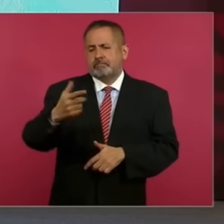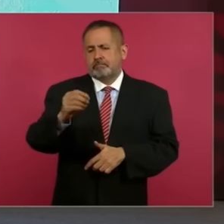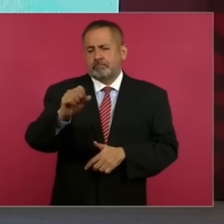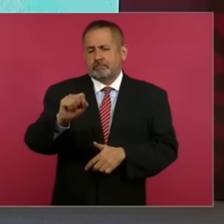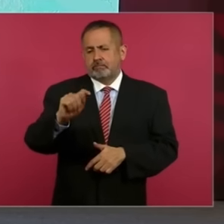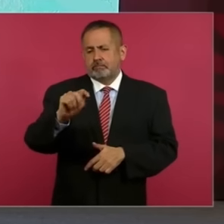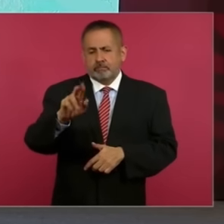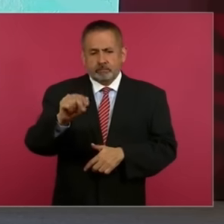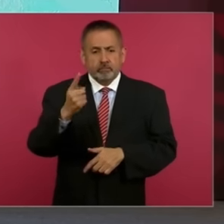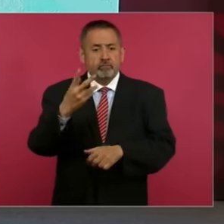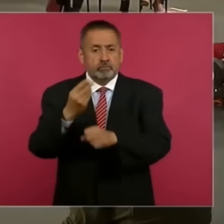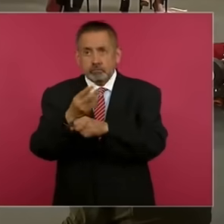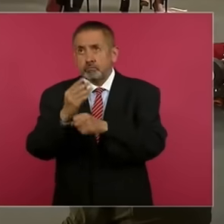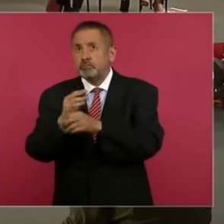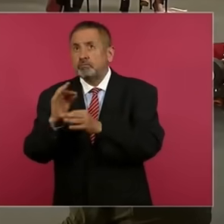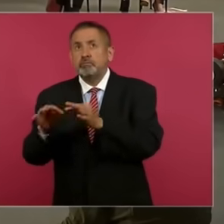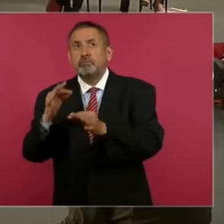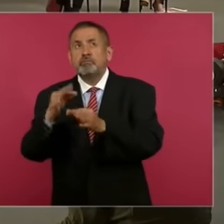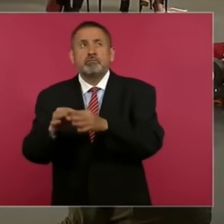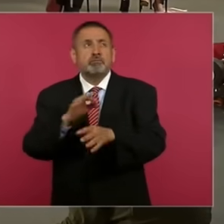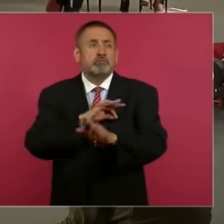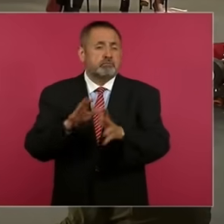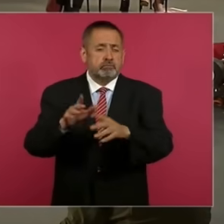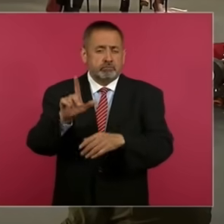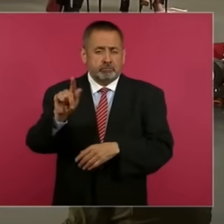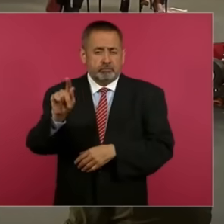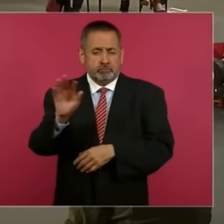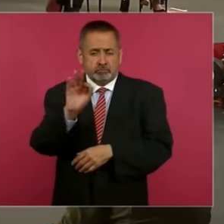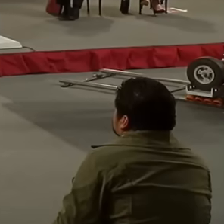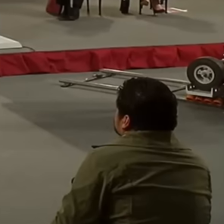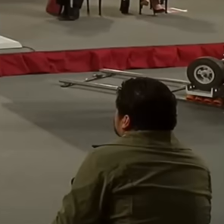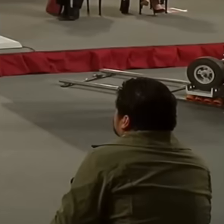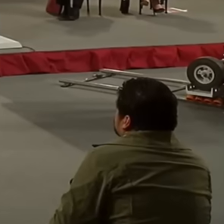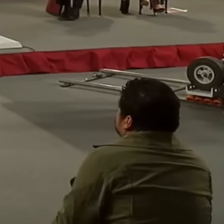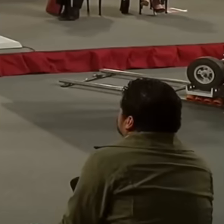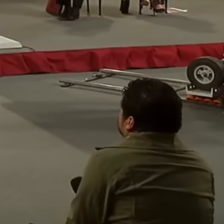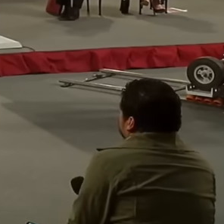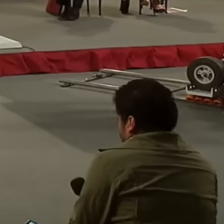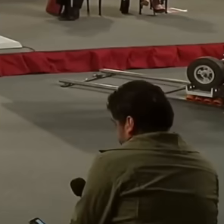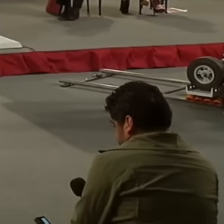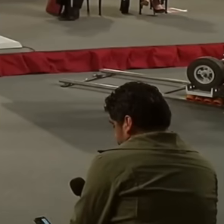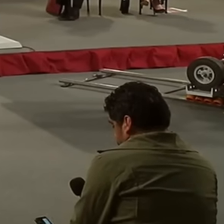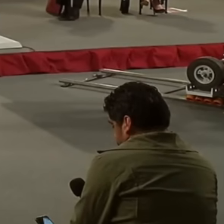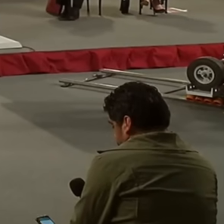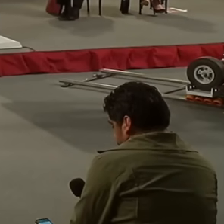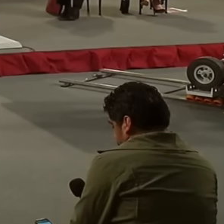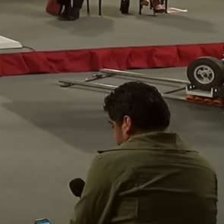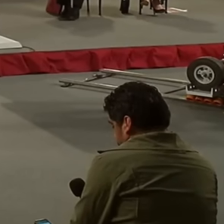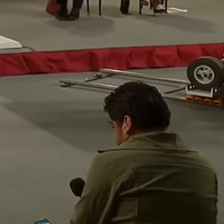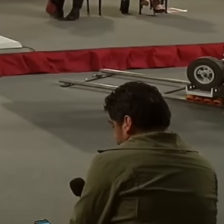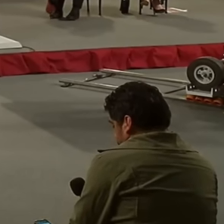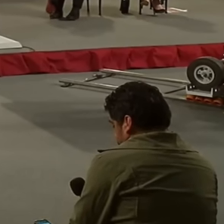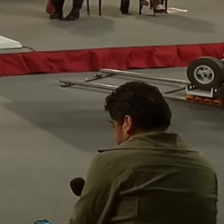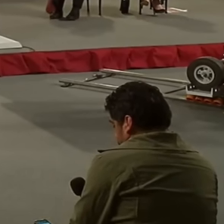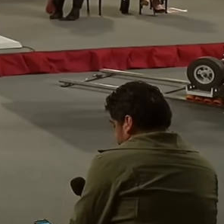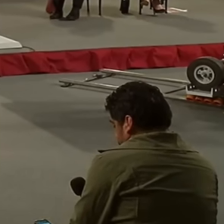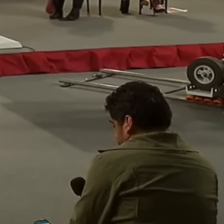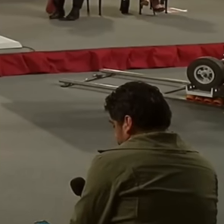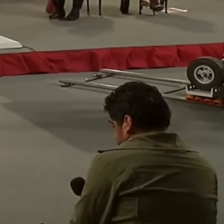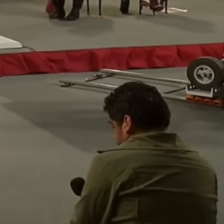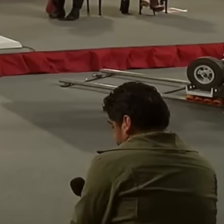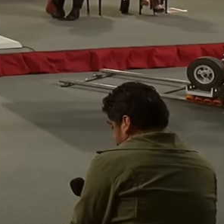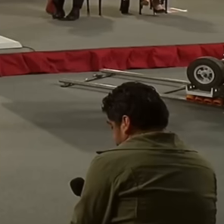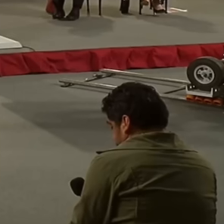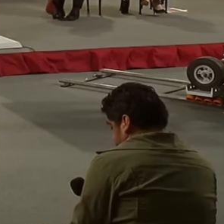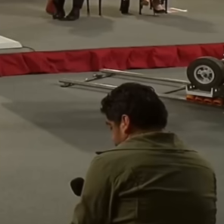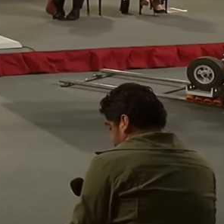Ya uno lo tenemos como en 70% de avance y otro que se llama Rizo de Oro. A ver, regresa el